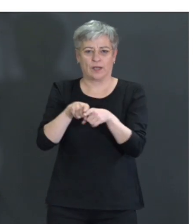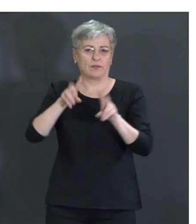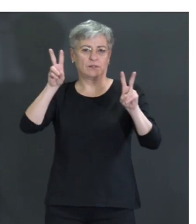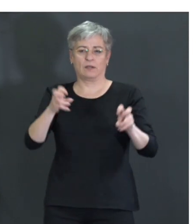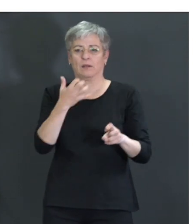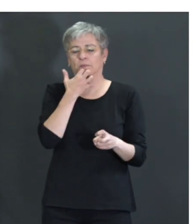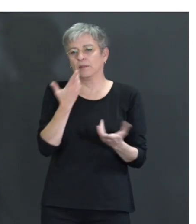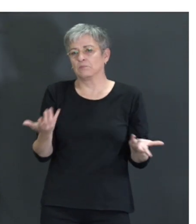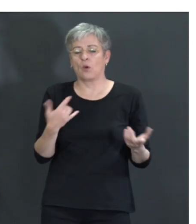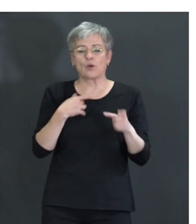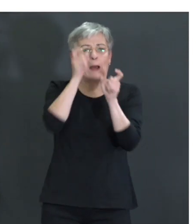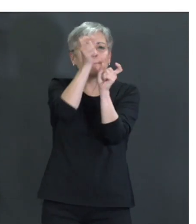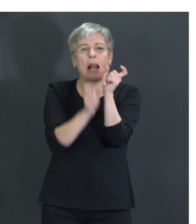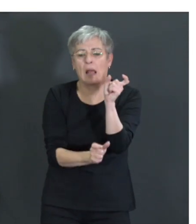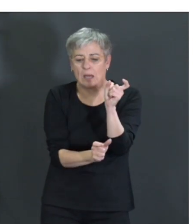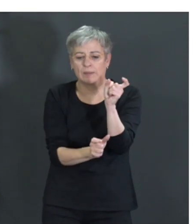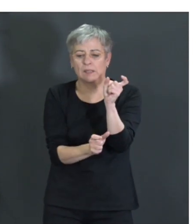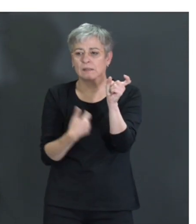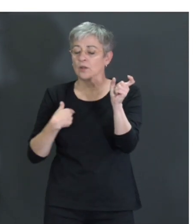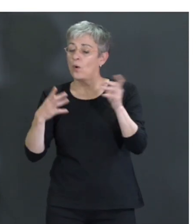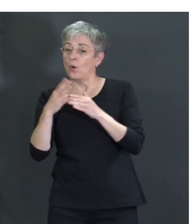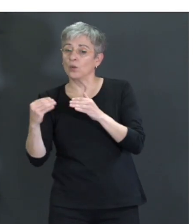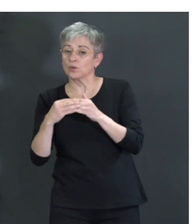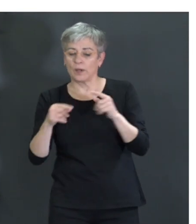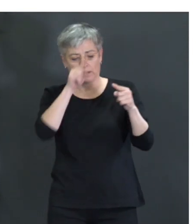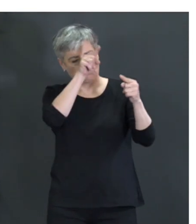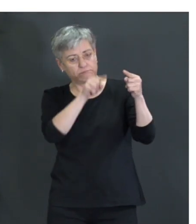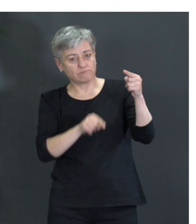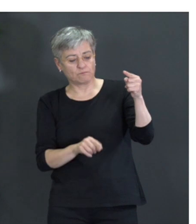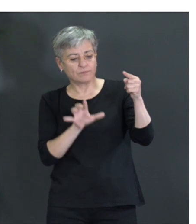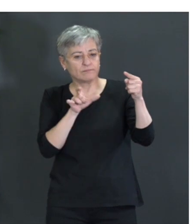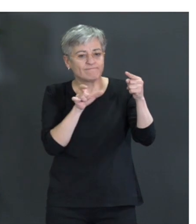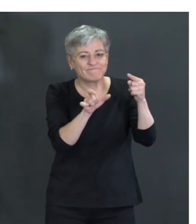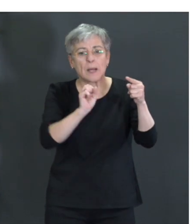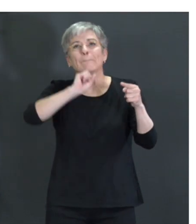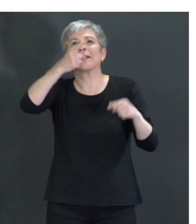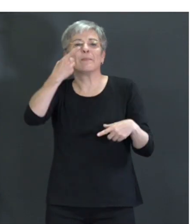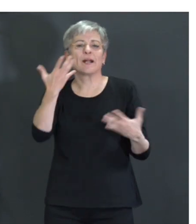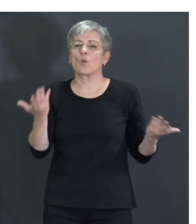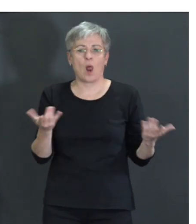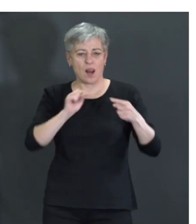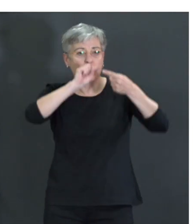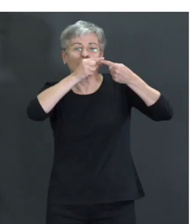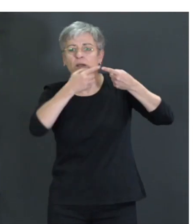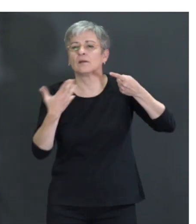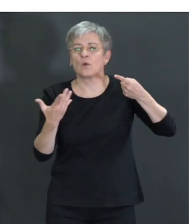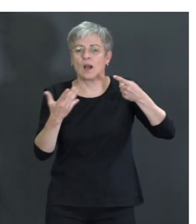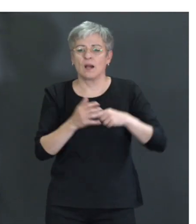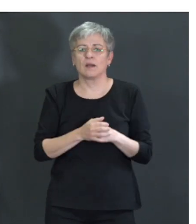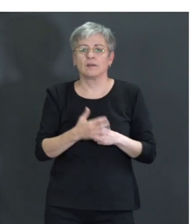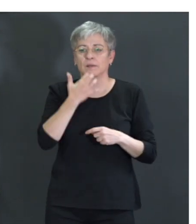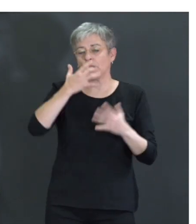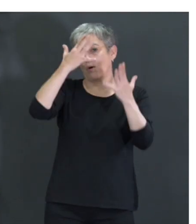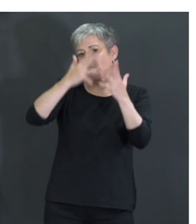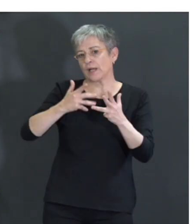de una serie de palabras, que la persona, el usuario, identifique cuál era la primera de la serie. En cuanto a